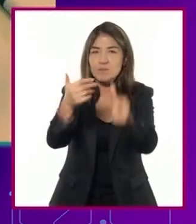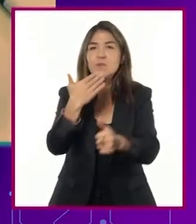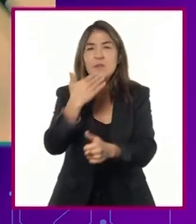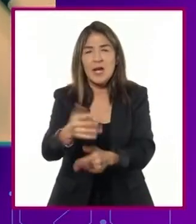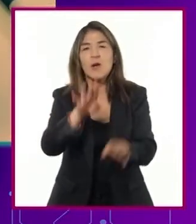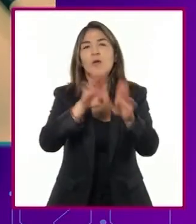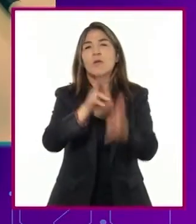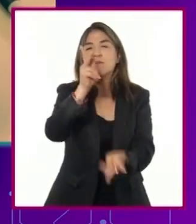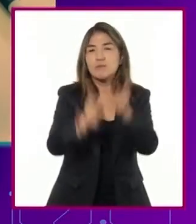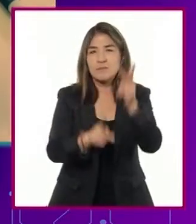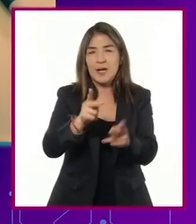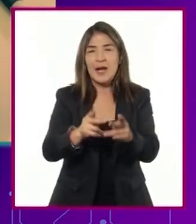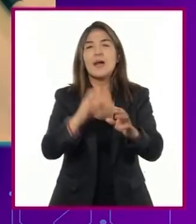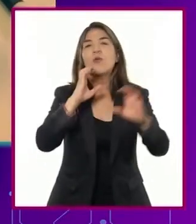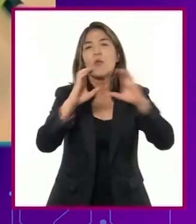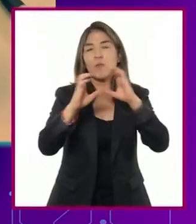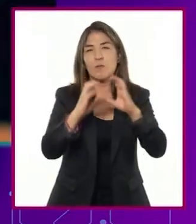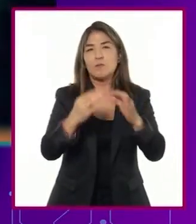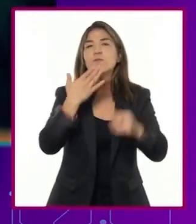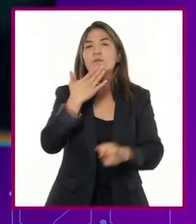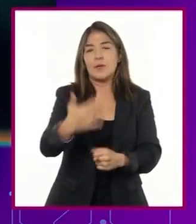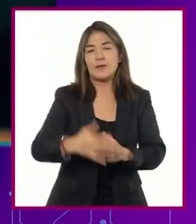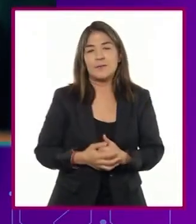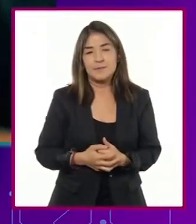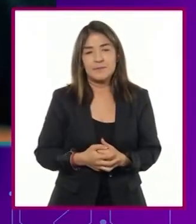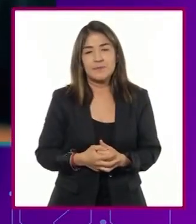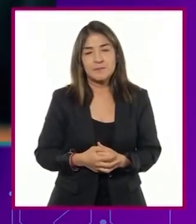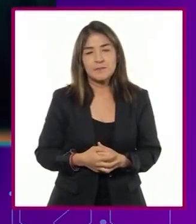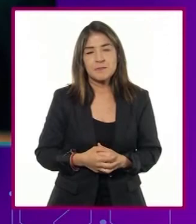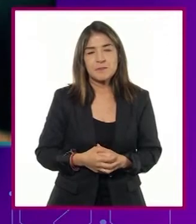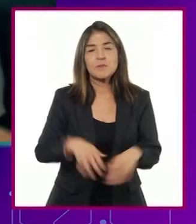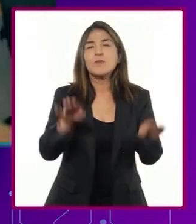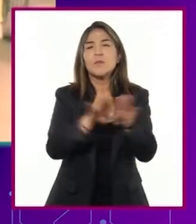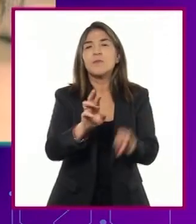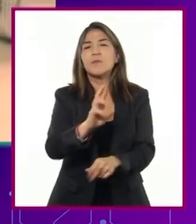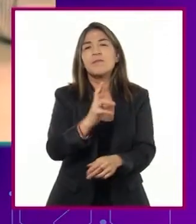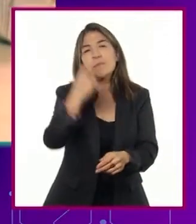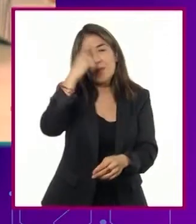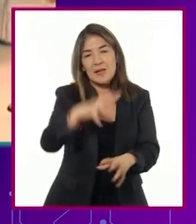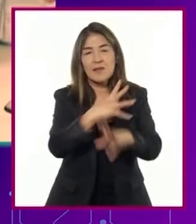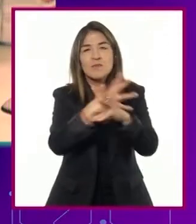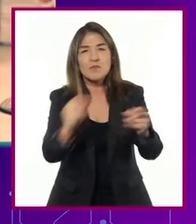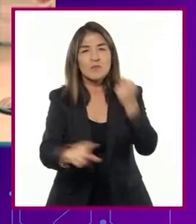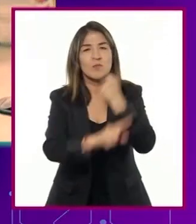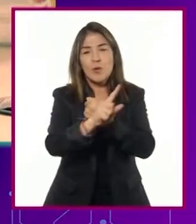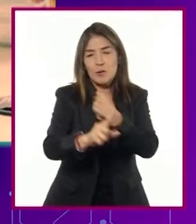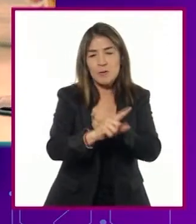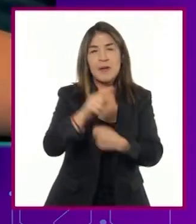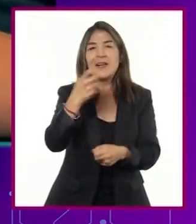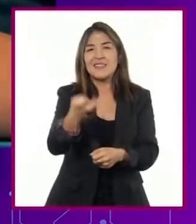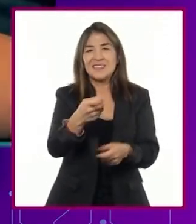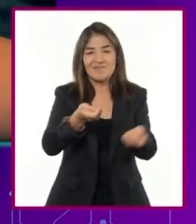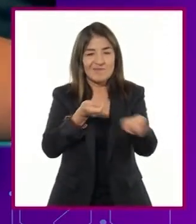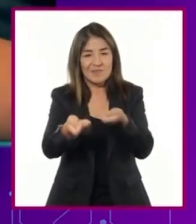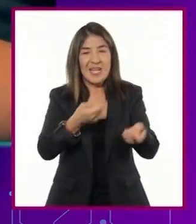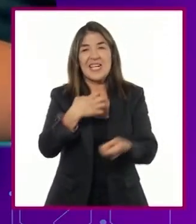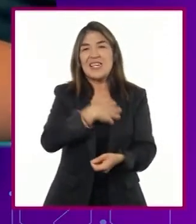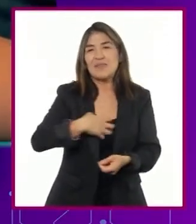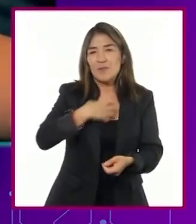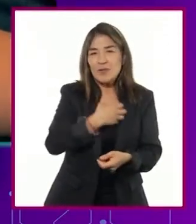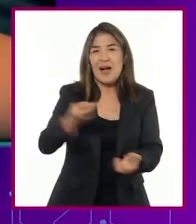diálogo, entre otras. Para resolver las situaciones conflictivas que requieren regular emociones, como el